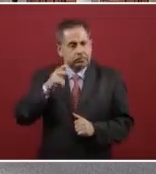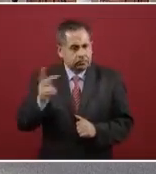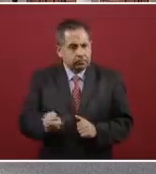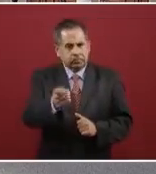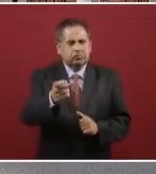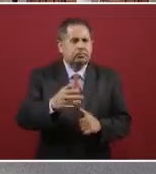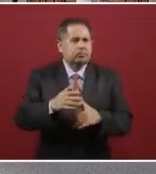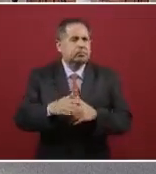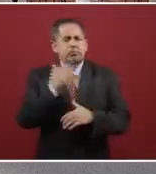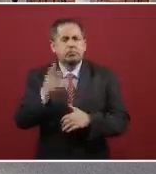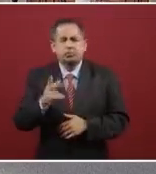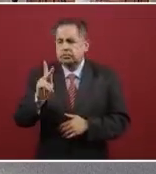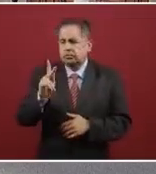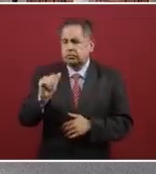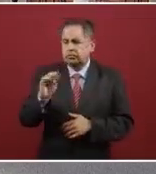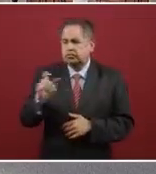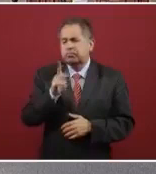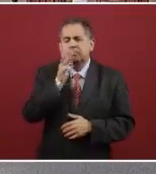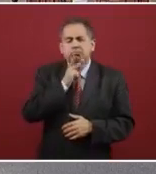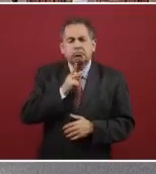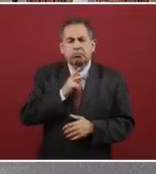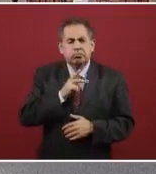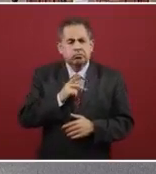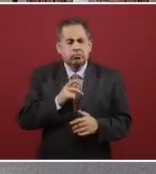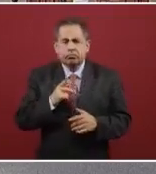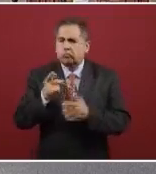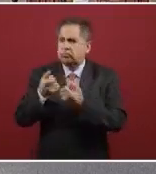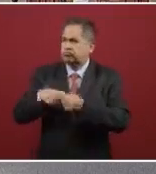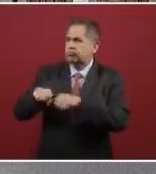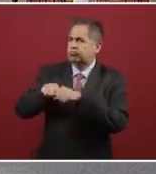esta, ¿por qué Pemex no cobró el seguro